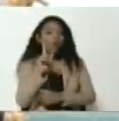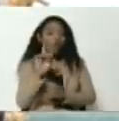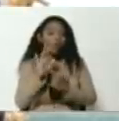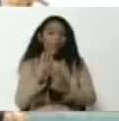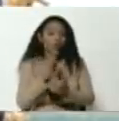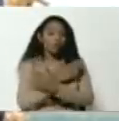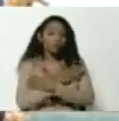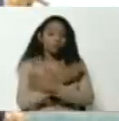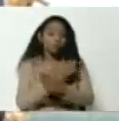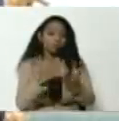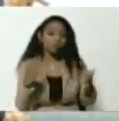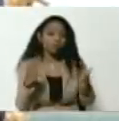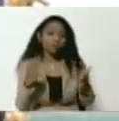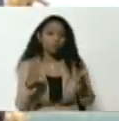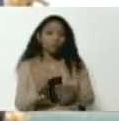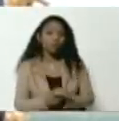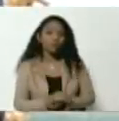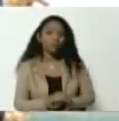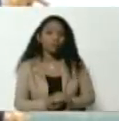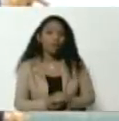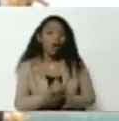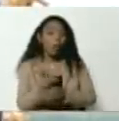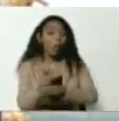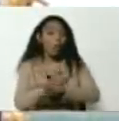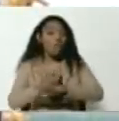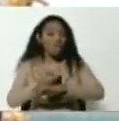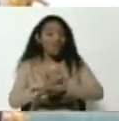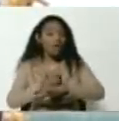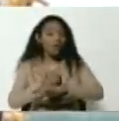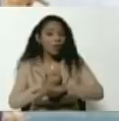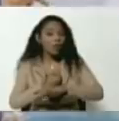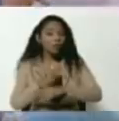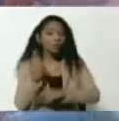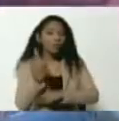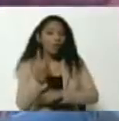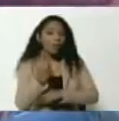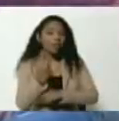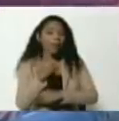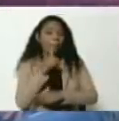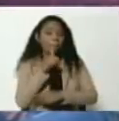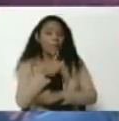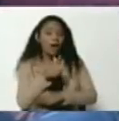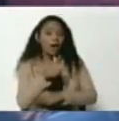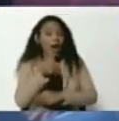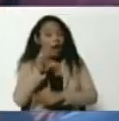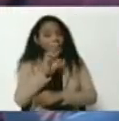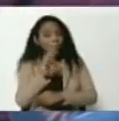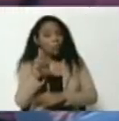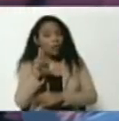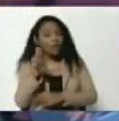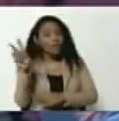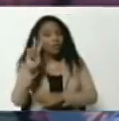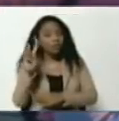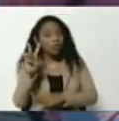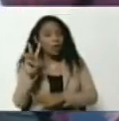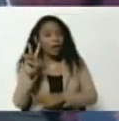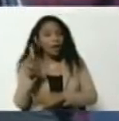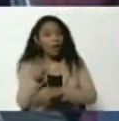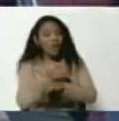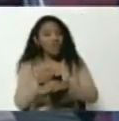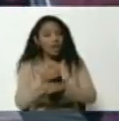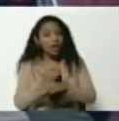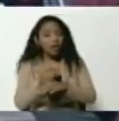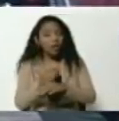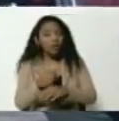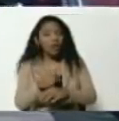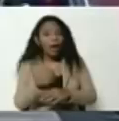de solidaridad a un gobierno que solamente le desea el mal a la República Bolivariana de Venezuela, como es el gobierno de Jair